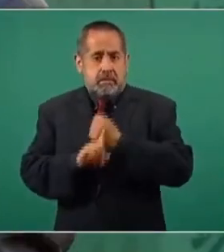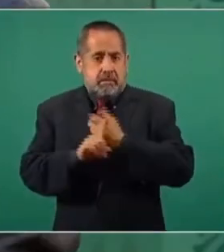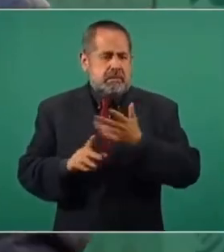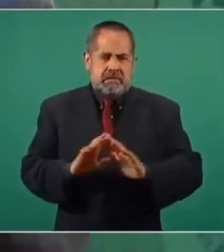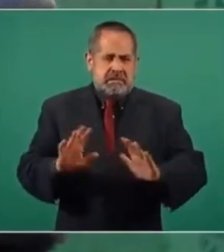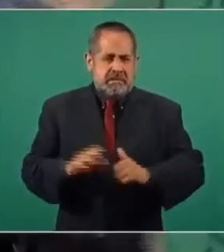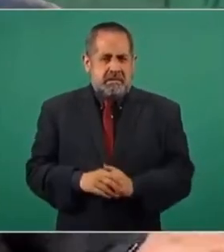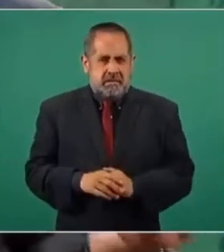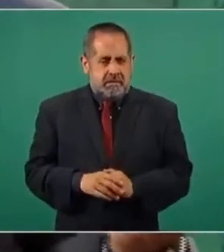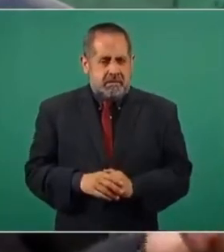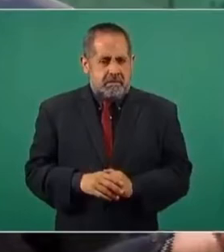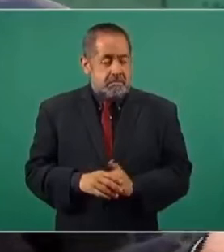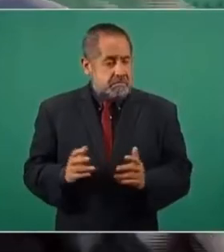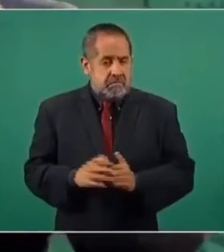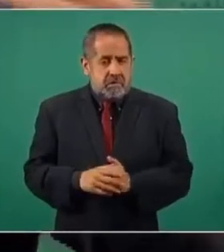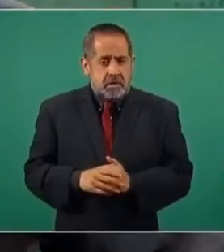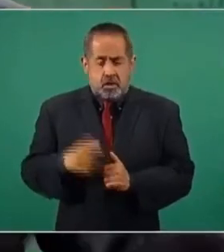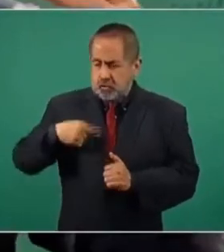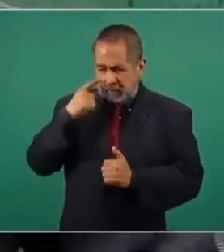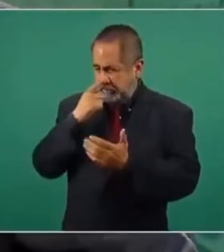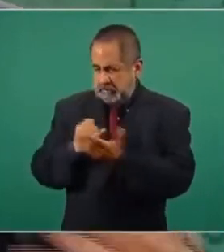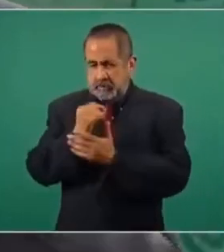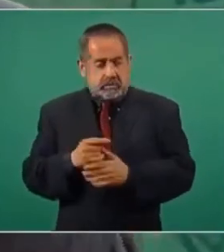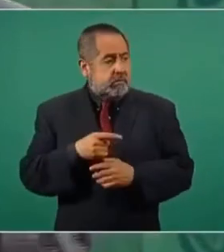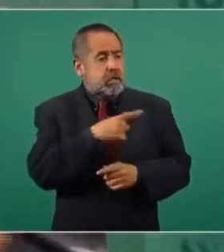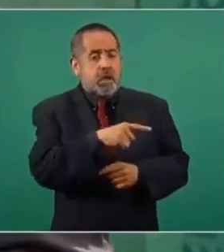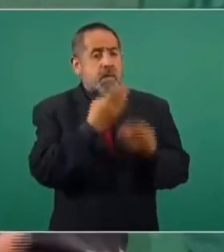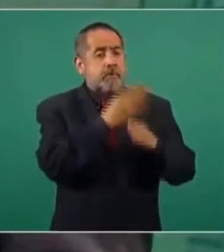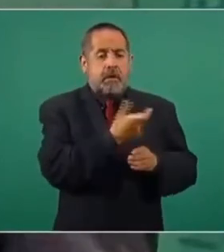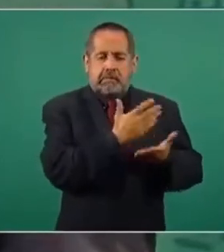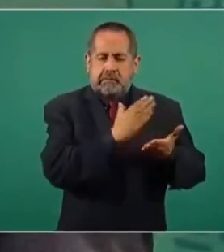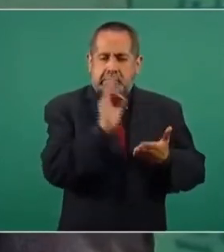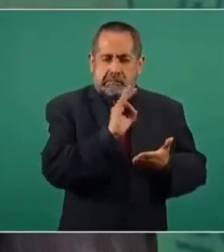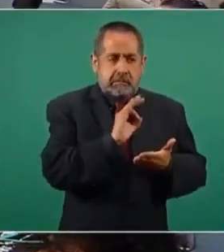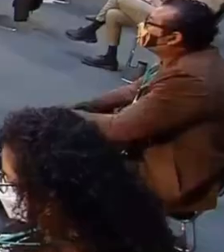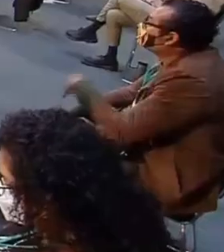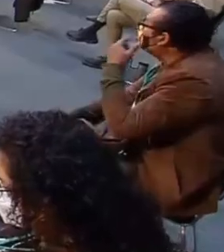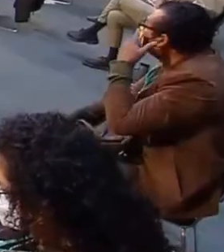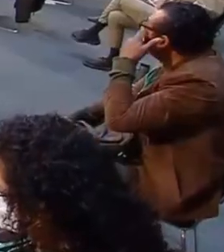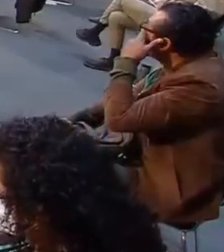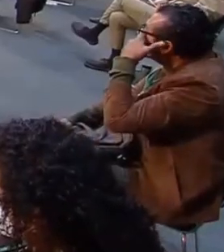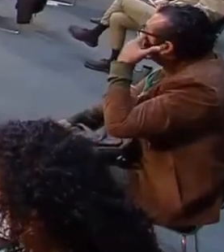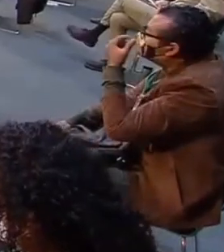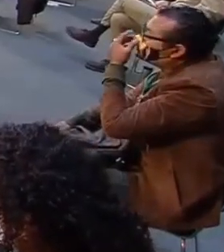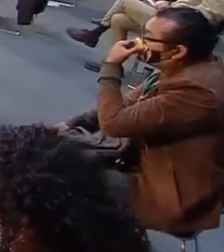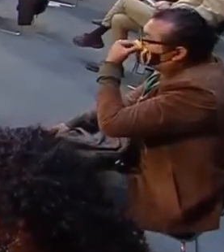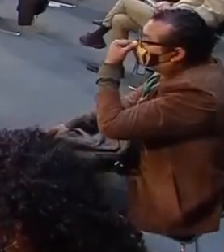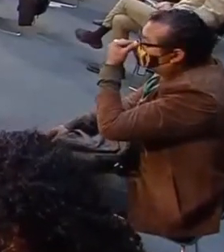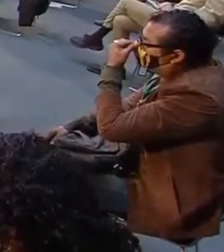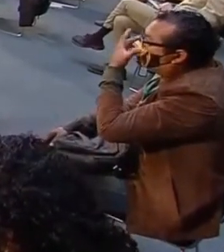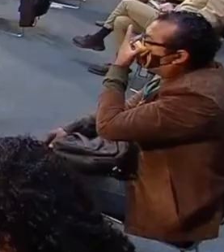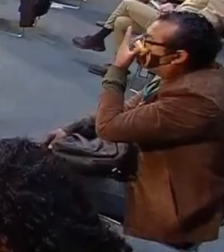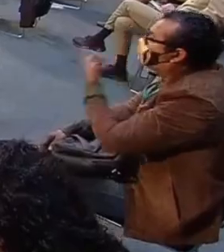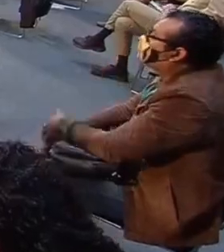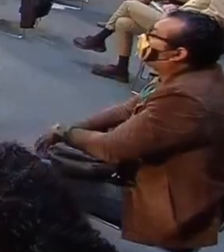pueblo? Y a ver, díganme, se tomó esa decisión de quitar los fideicomisos. ¿Quién ha padecido? Porque ya no están los fideicomisos.